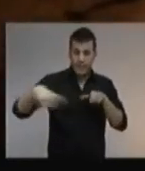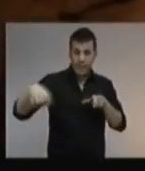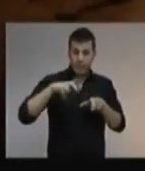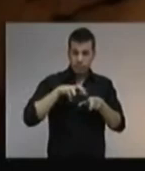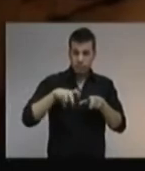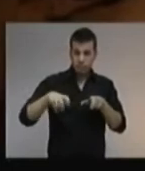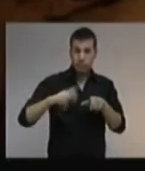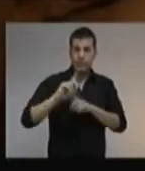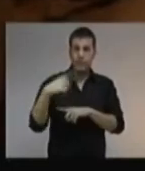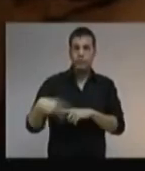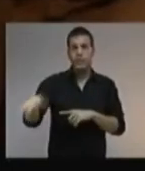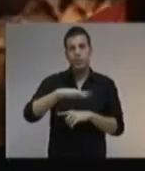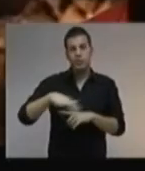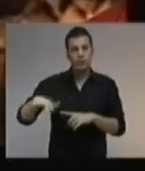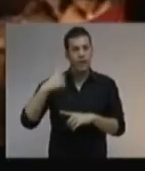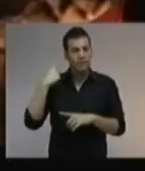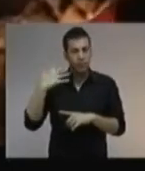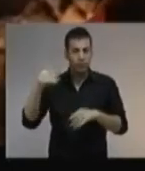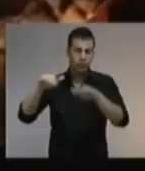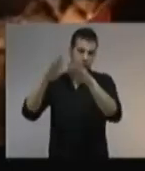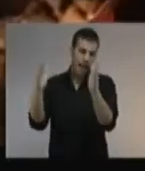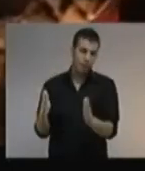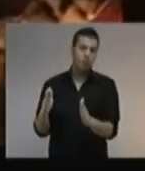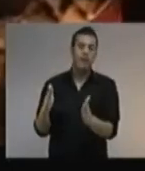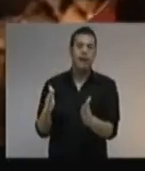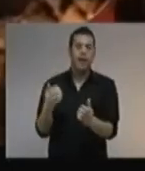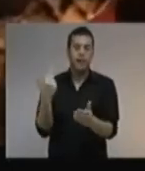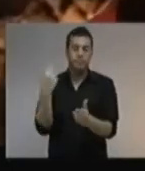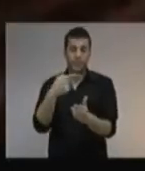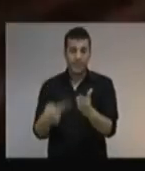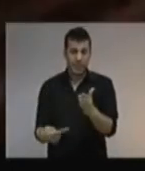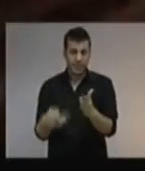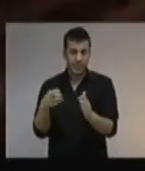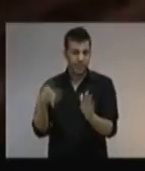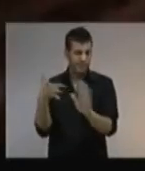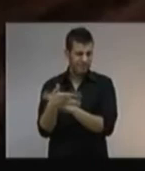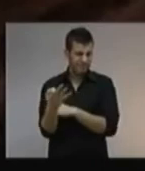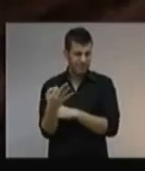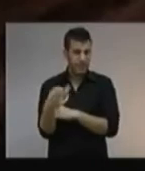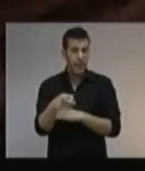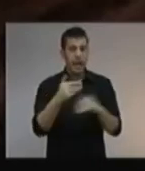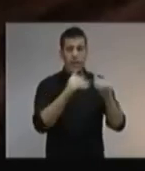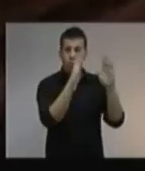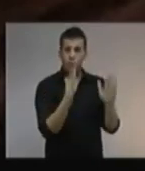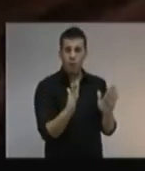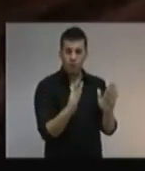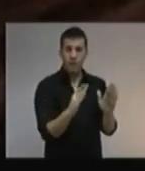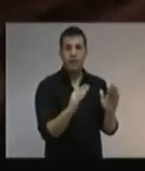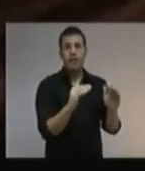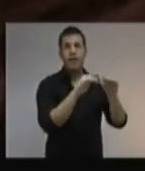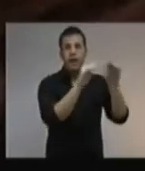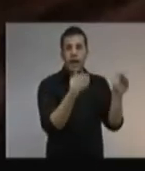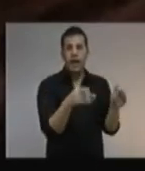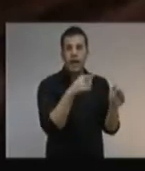llegamos al lugar estrella de este asentamiento, que es la Cueva Pintada. Cuéntanos en qué consiste. Es una cueva, efectivamente, que